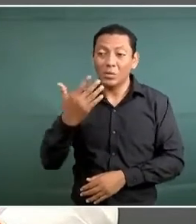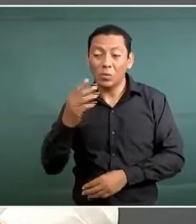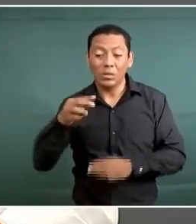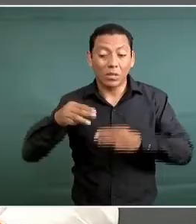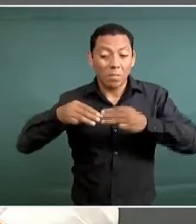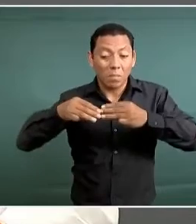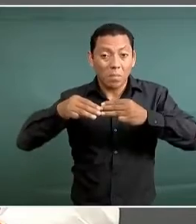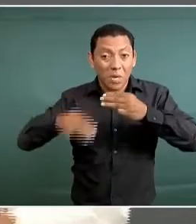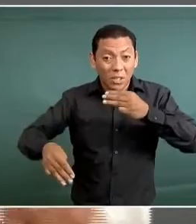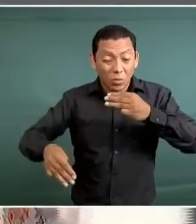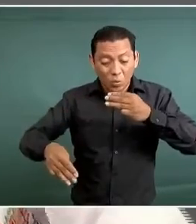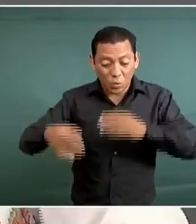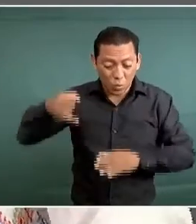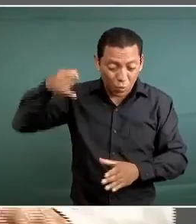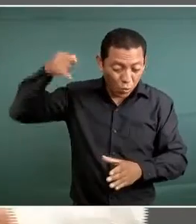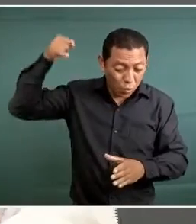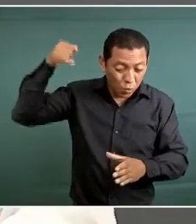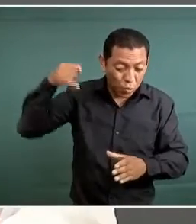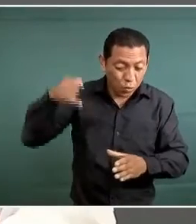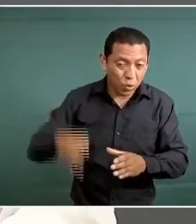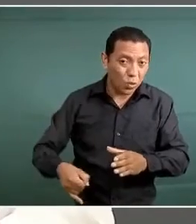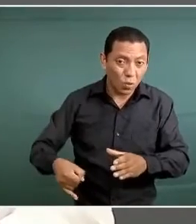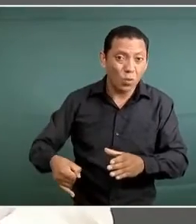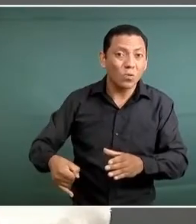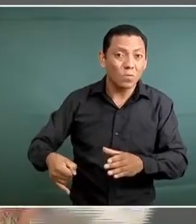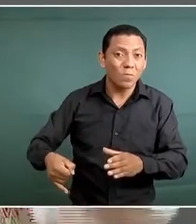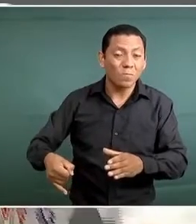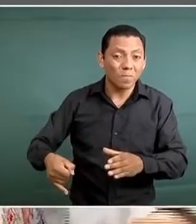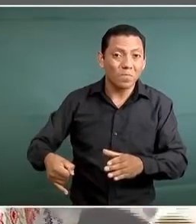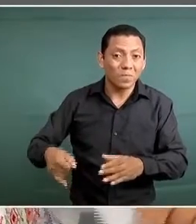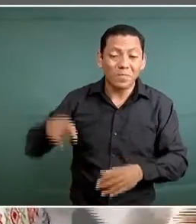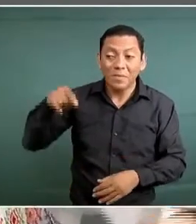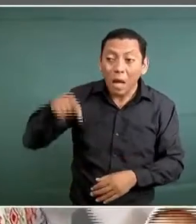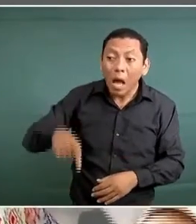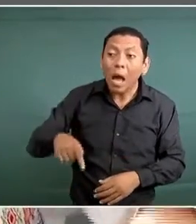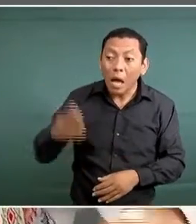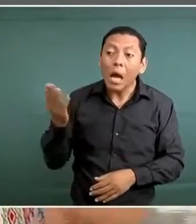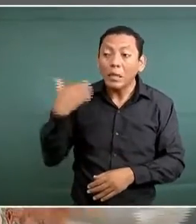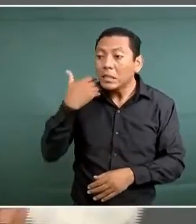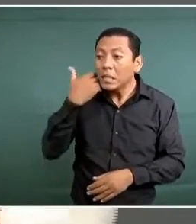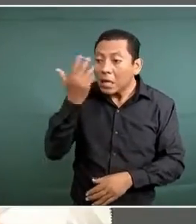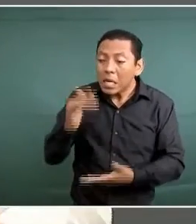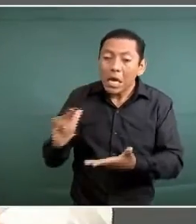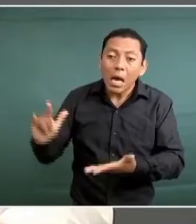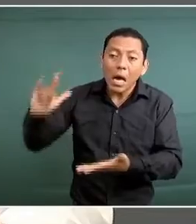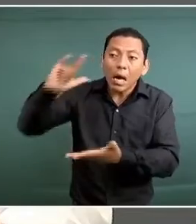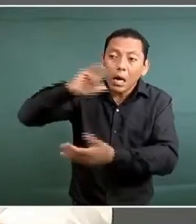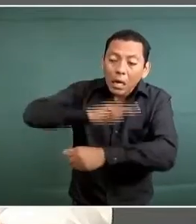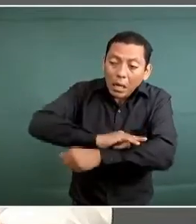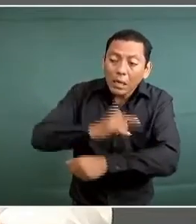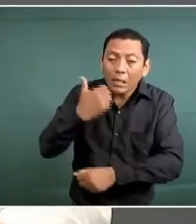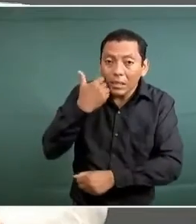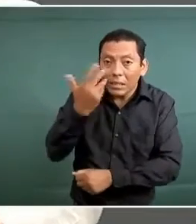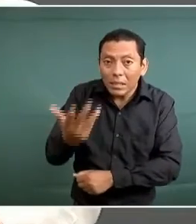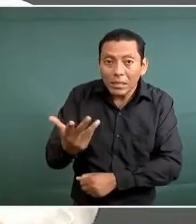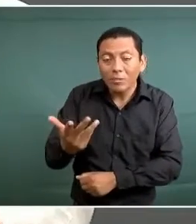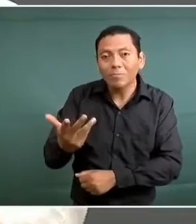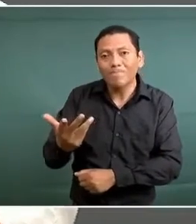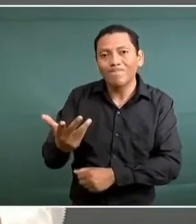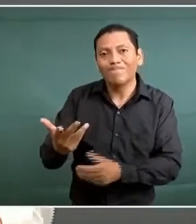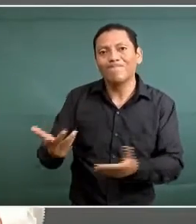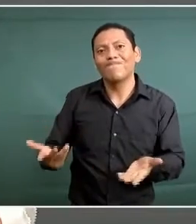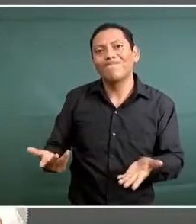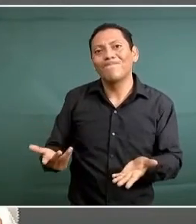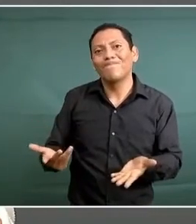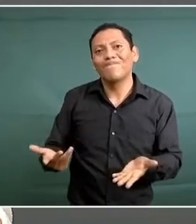de profundidad y ahí querían hacer el aeropuerto ahí si ustedes